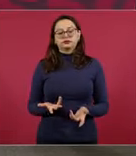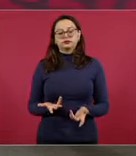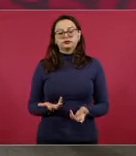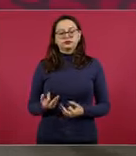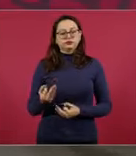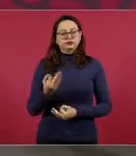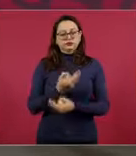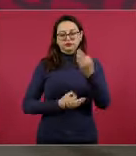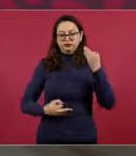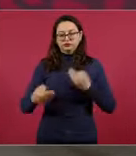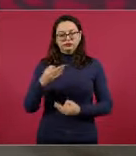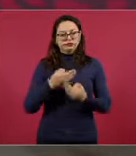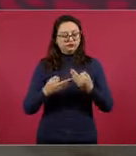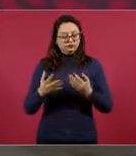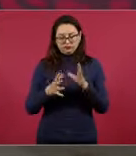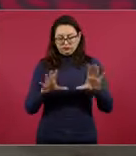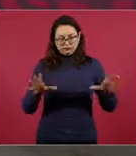a toda su familia,